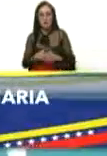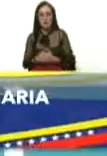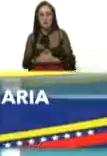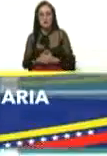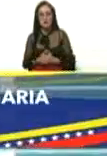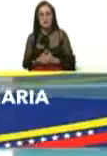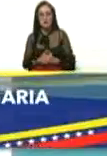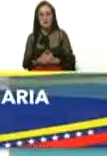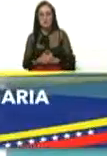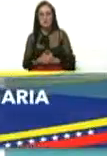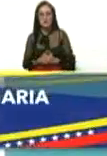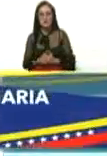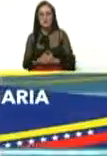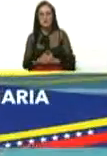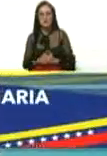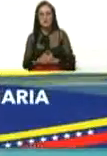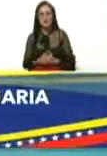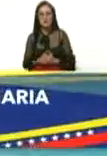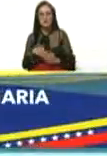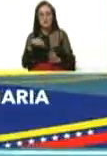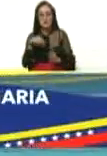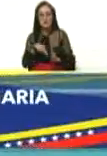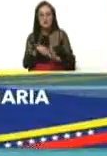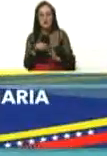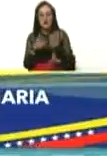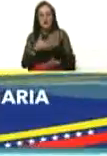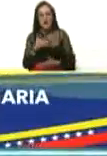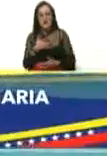de la infraestructura física, tiene un contenido, un sentido